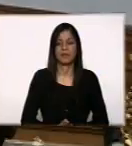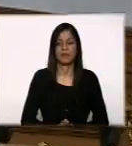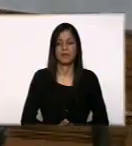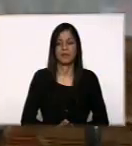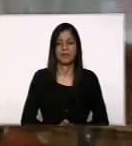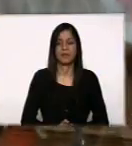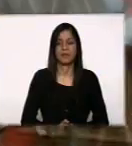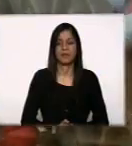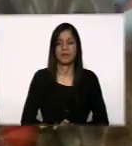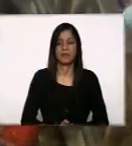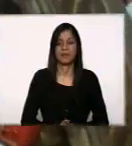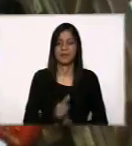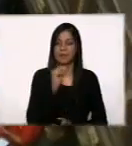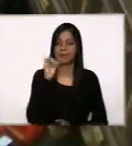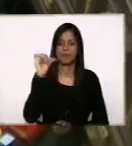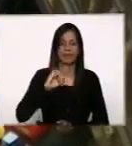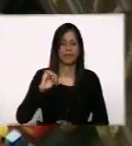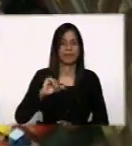En la ridiculez.